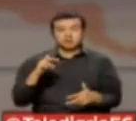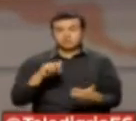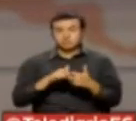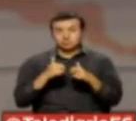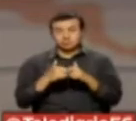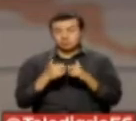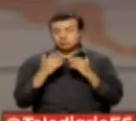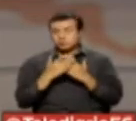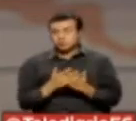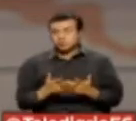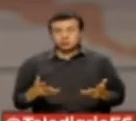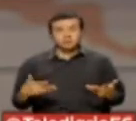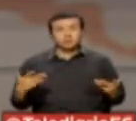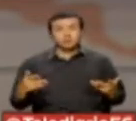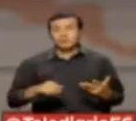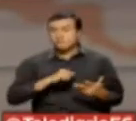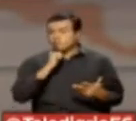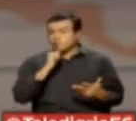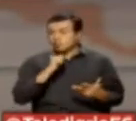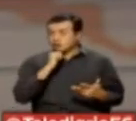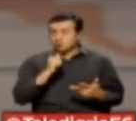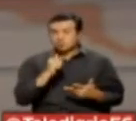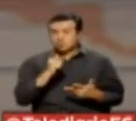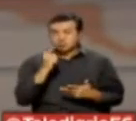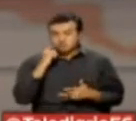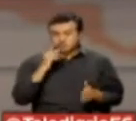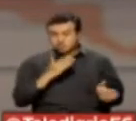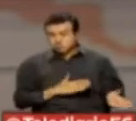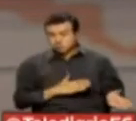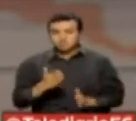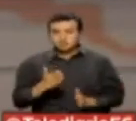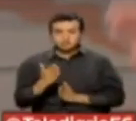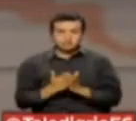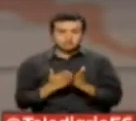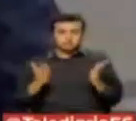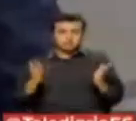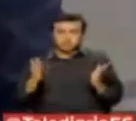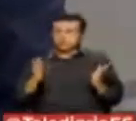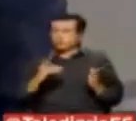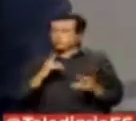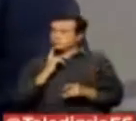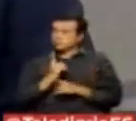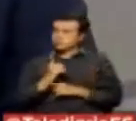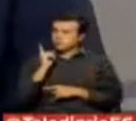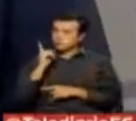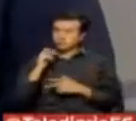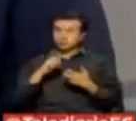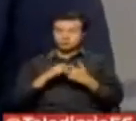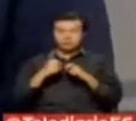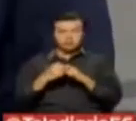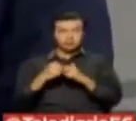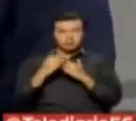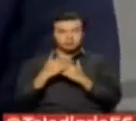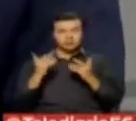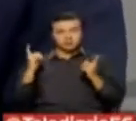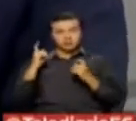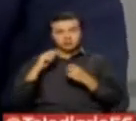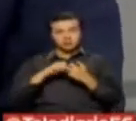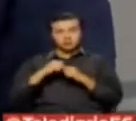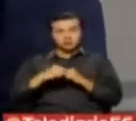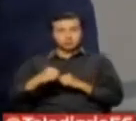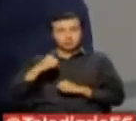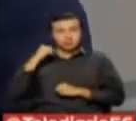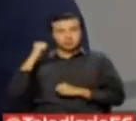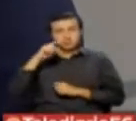la falta de capacidad de organizarlos sin duda alguna y ese es el origen de la negación de los derechos